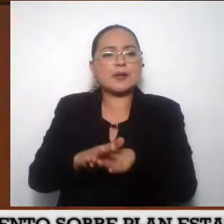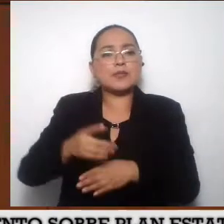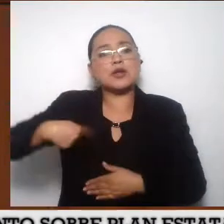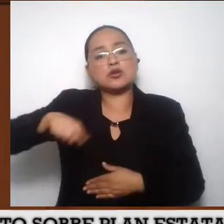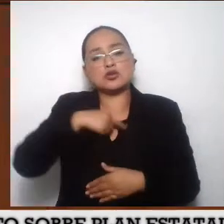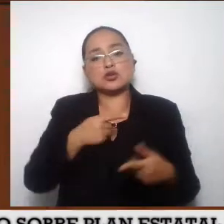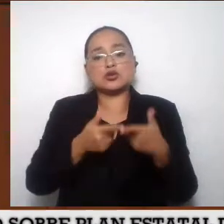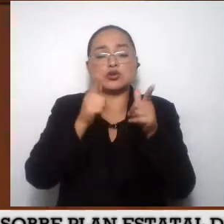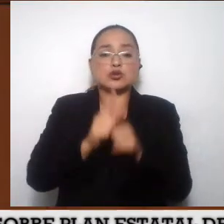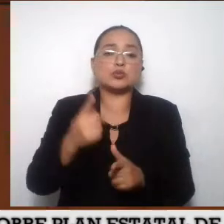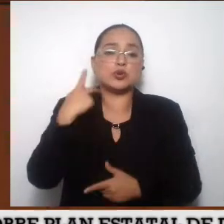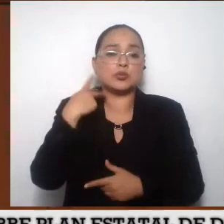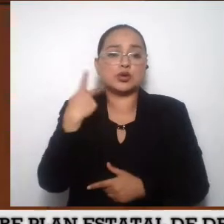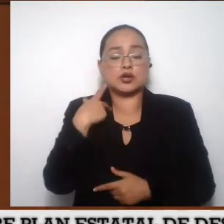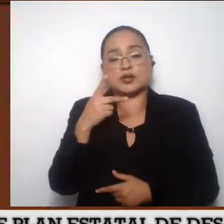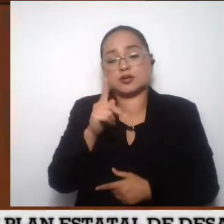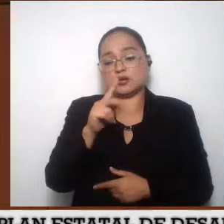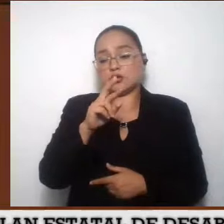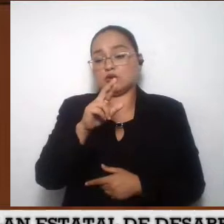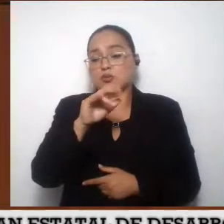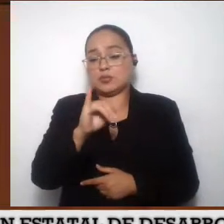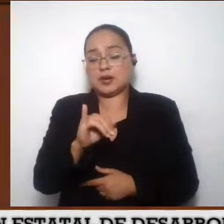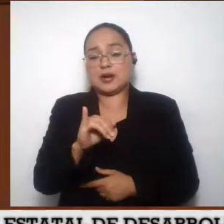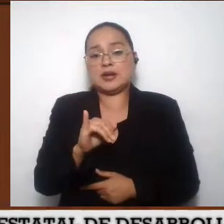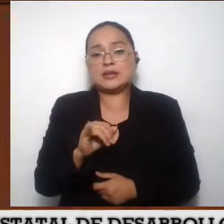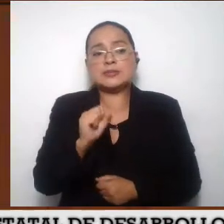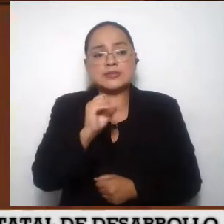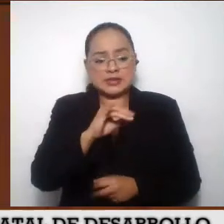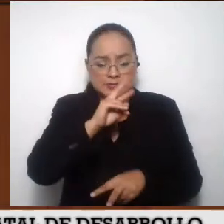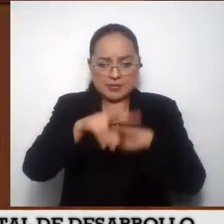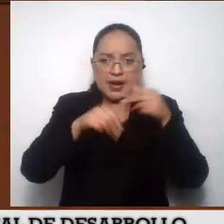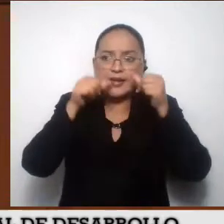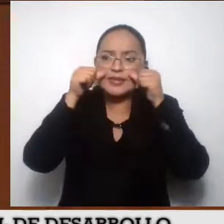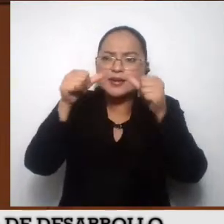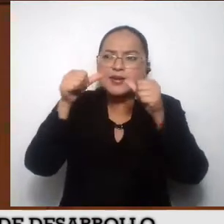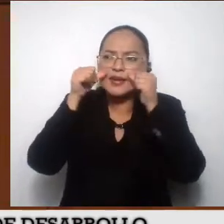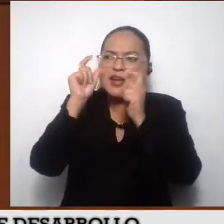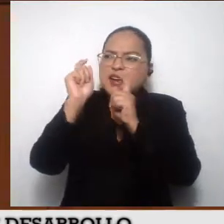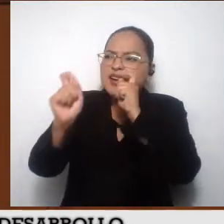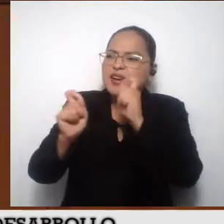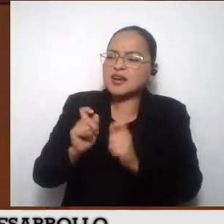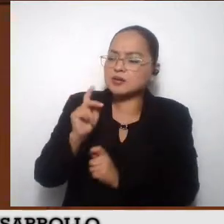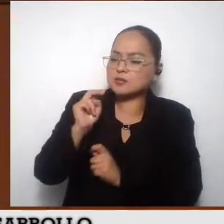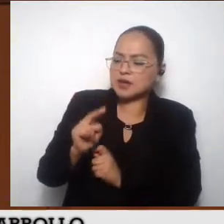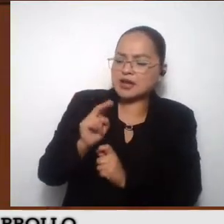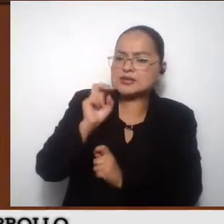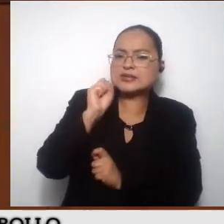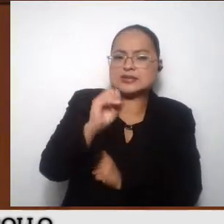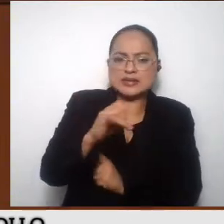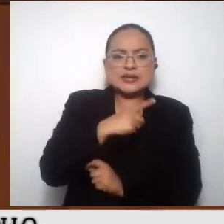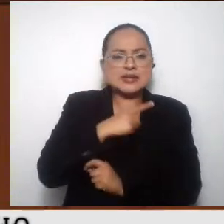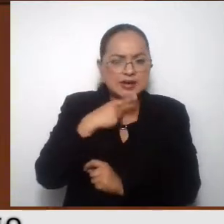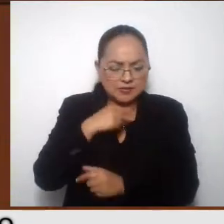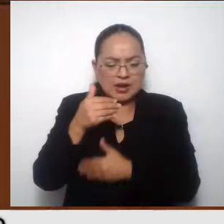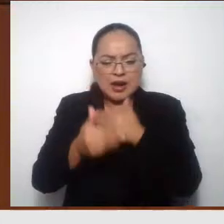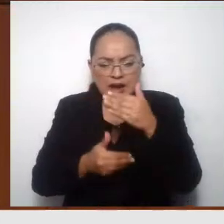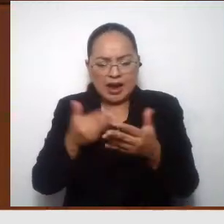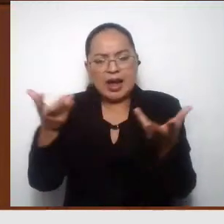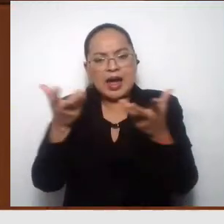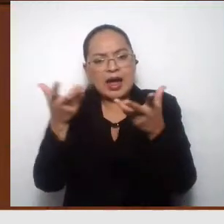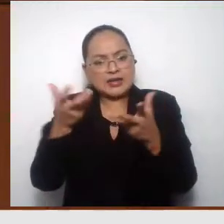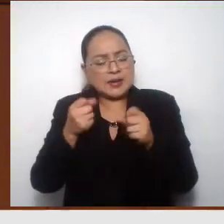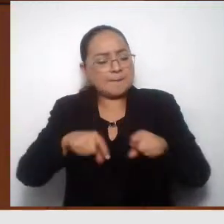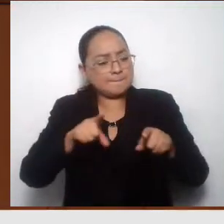el Partido Revolucionario Institucional estará pendiente de que este plan se desarrolle como se ha propuesto y que atienda